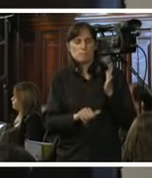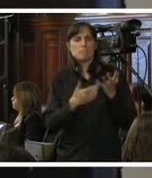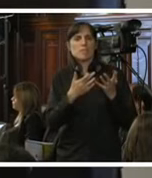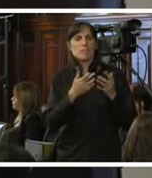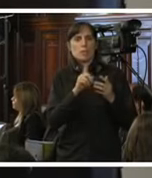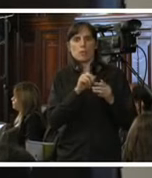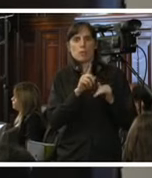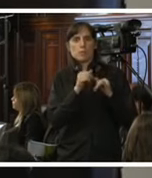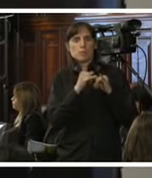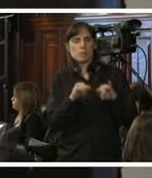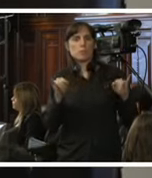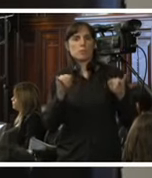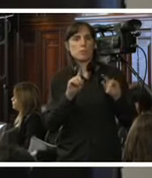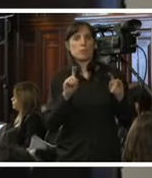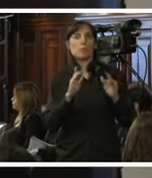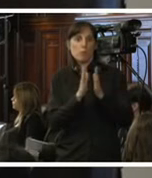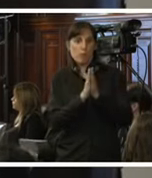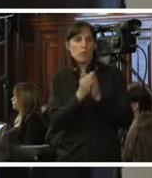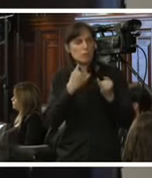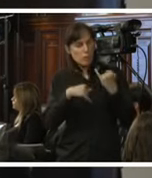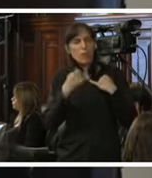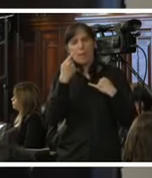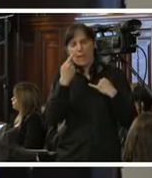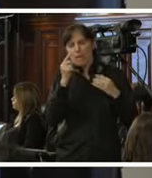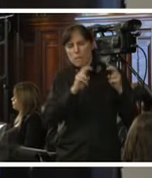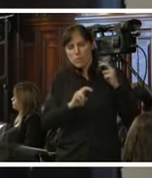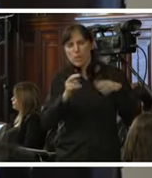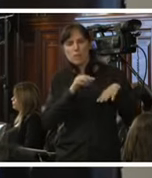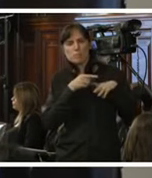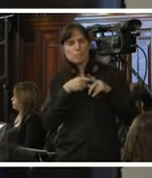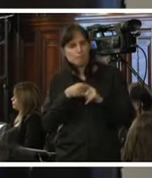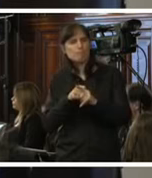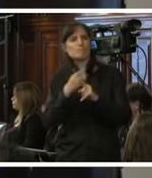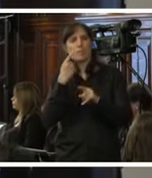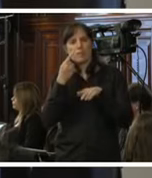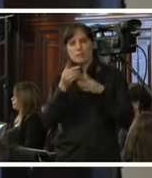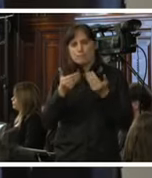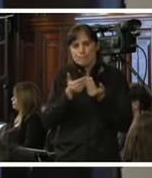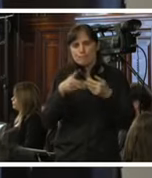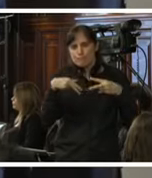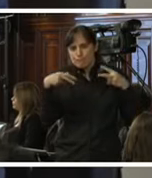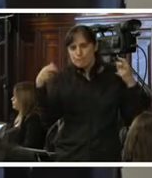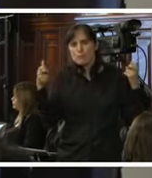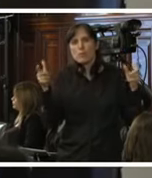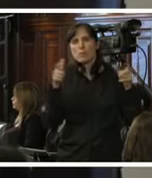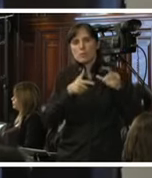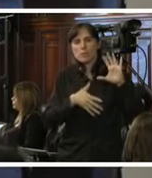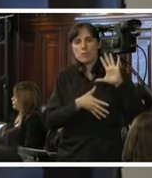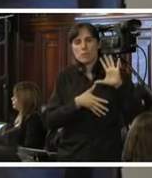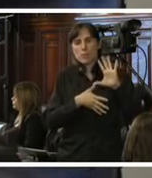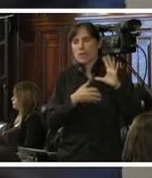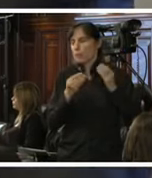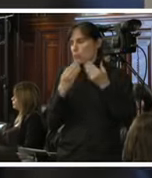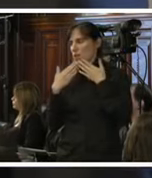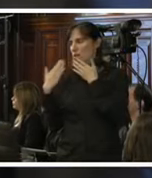judicial, que también se sirvan a informar para darle seguimiento desde la Comisión Interamericana a esta información. Muchas gracias, presidente.